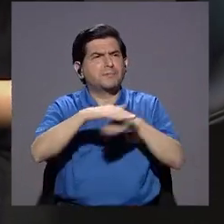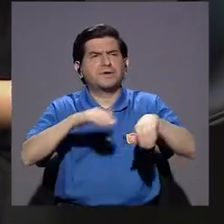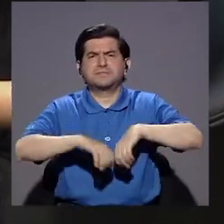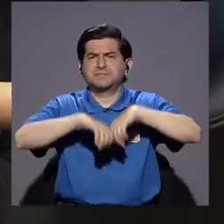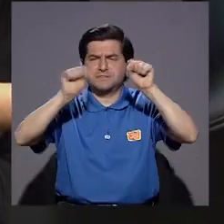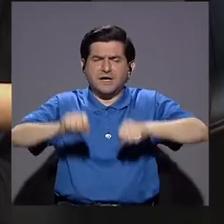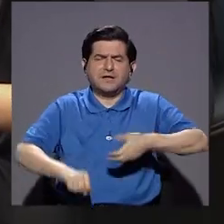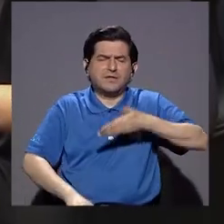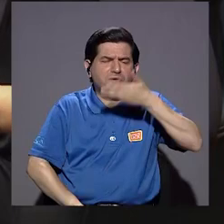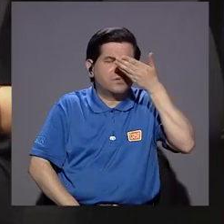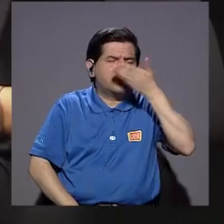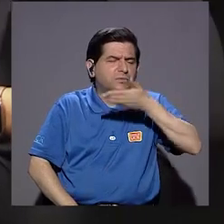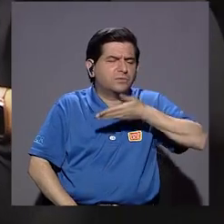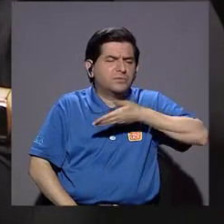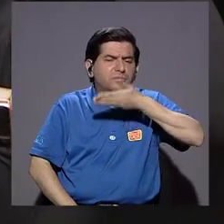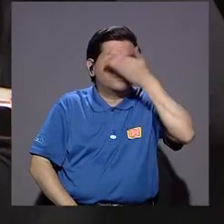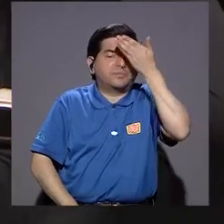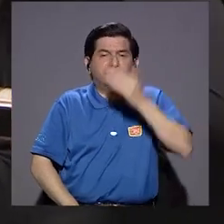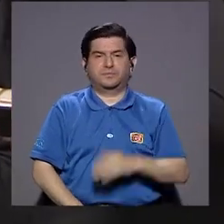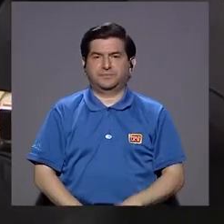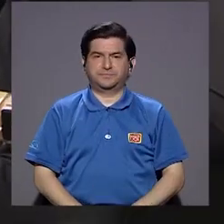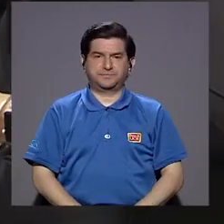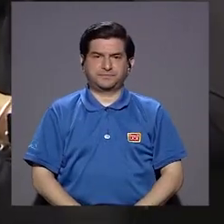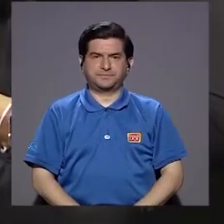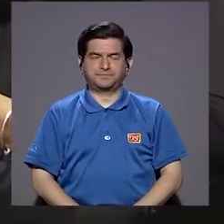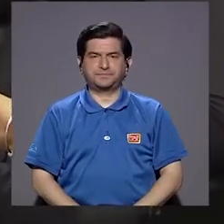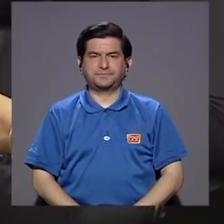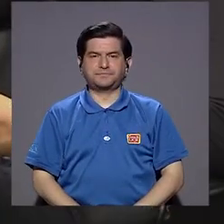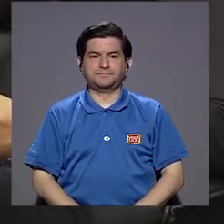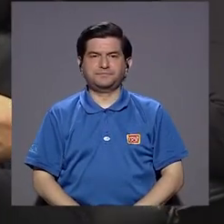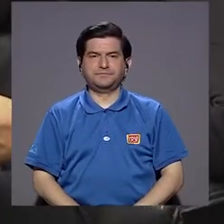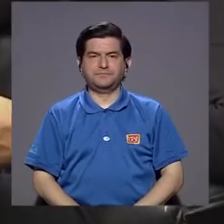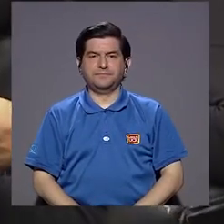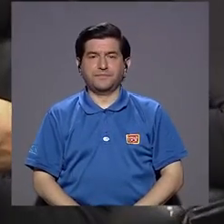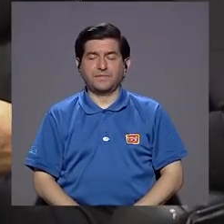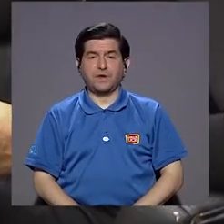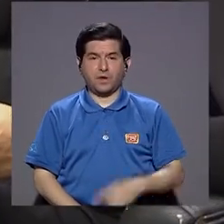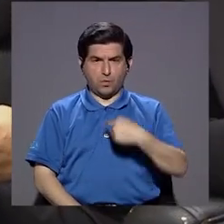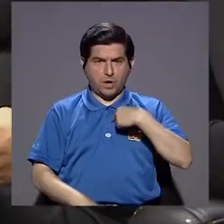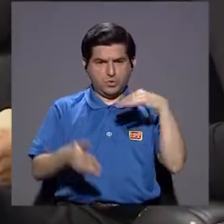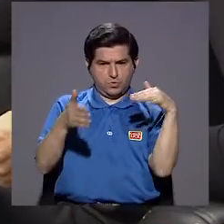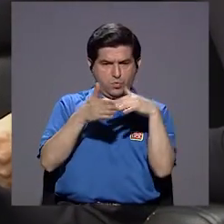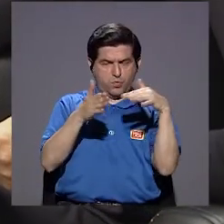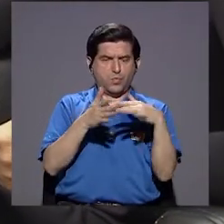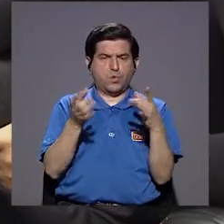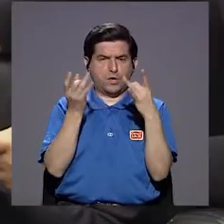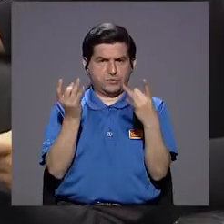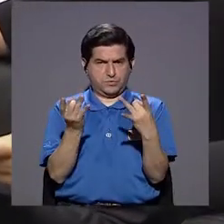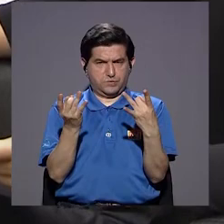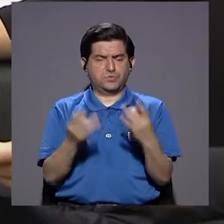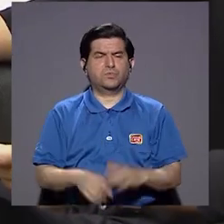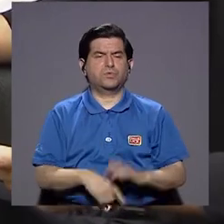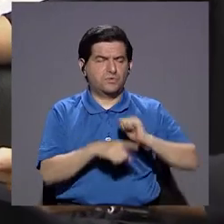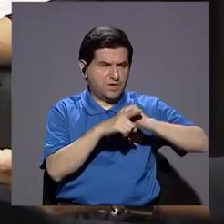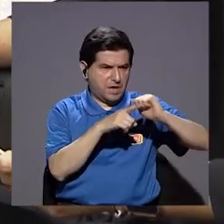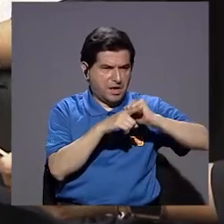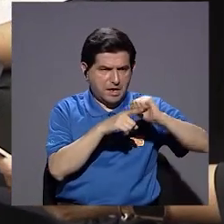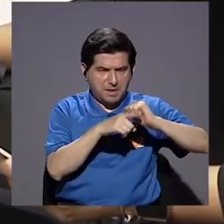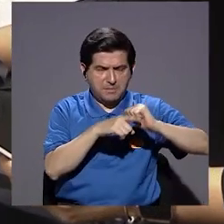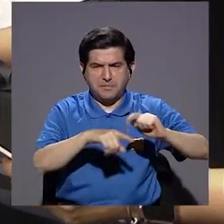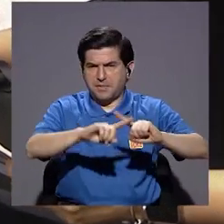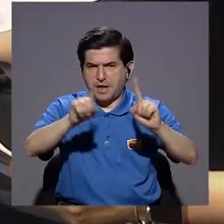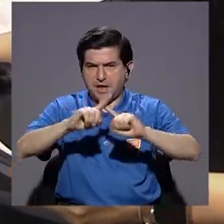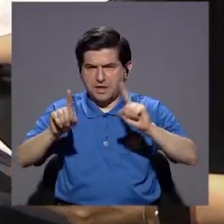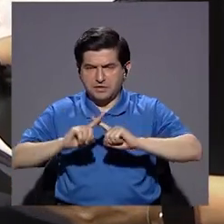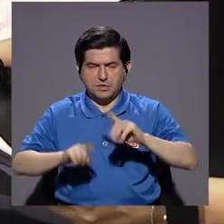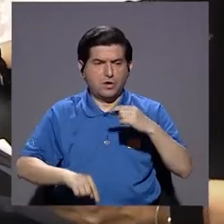basa en un sistema de la respiración, entonces ya lo que se dice cuando uno está estudiando yoga, en los